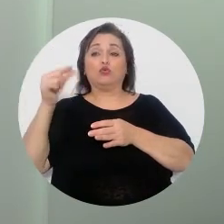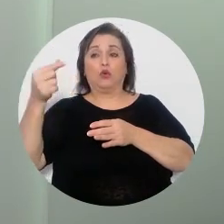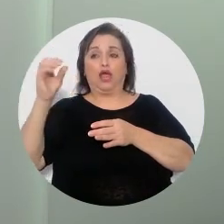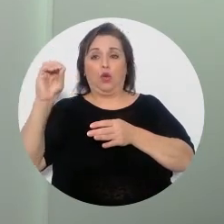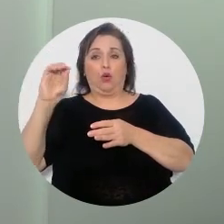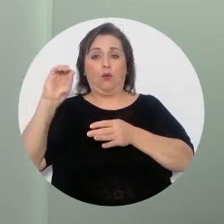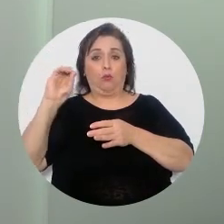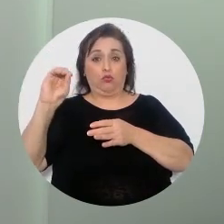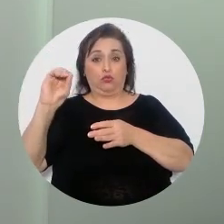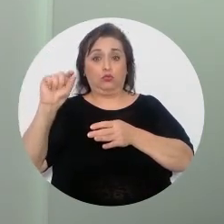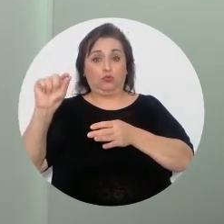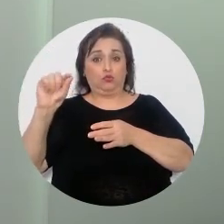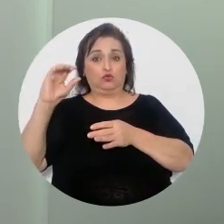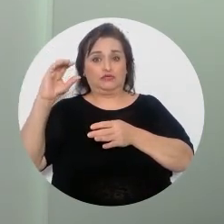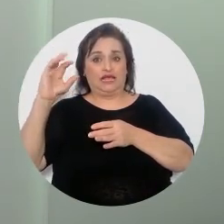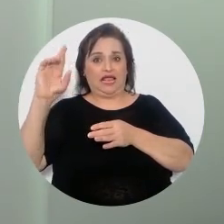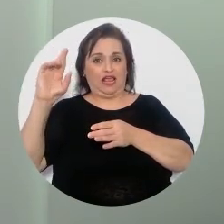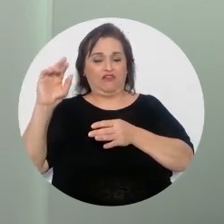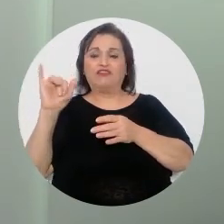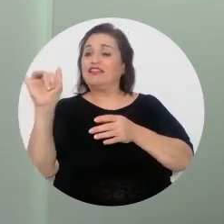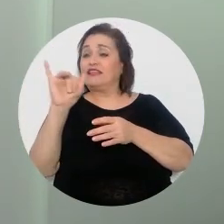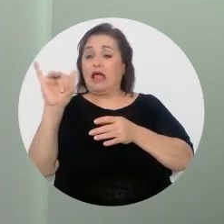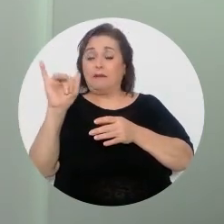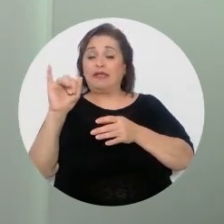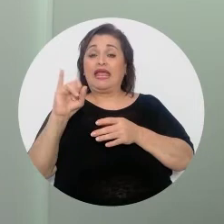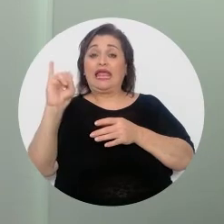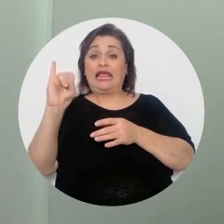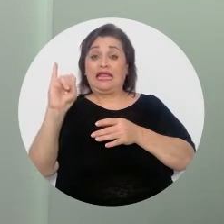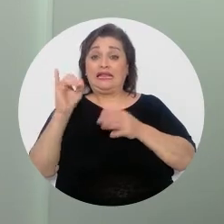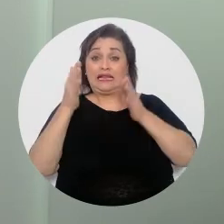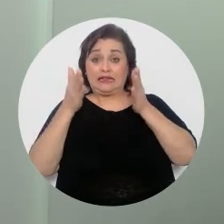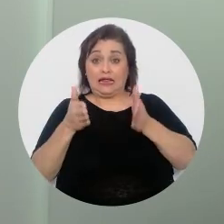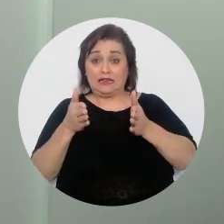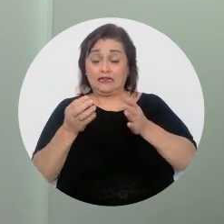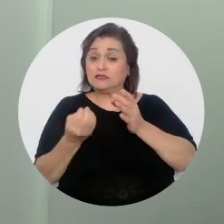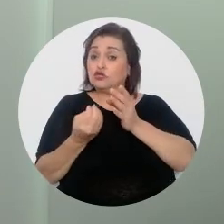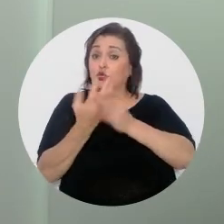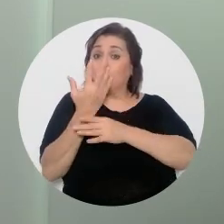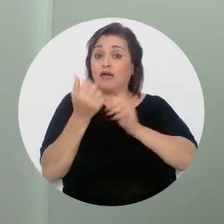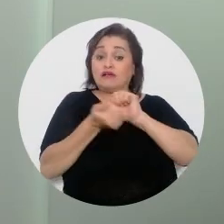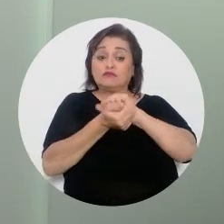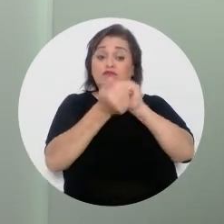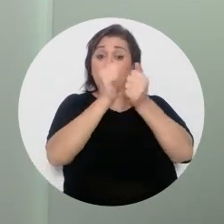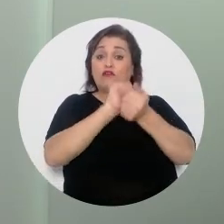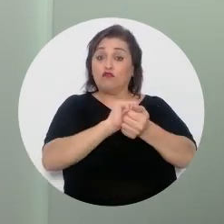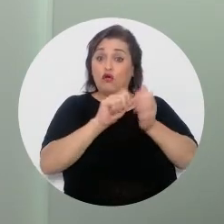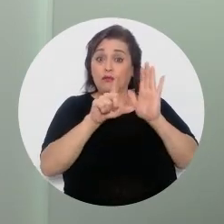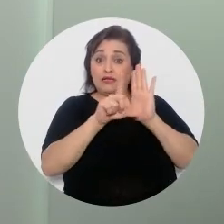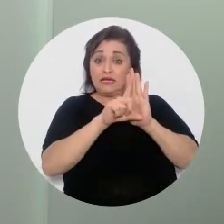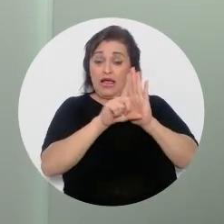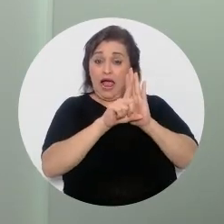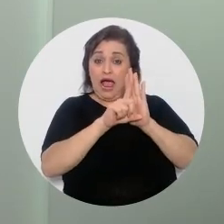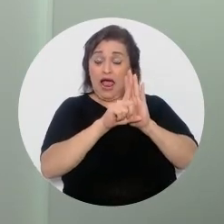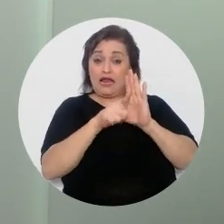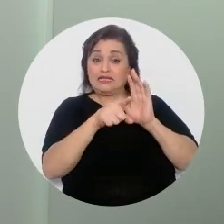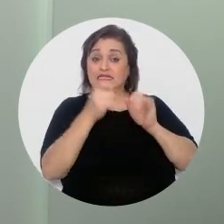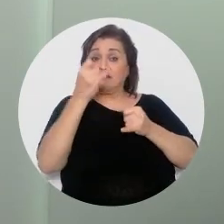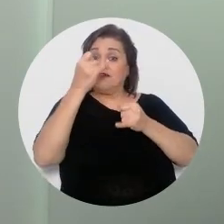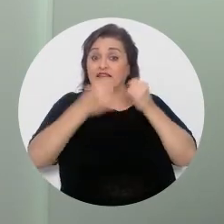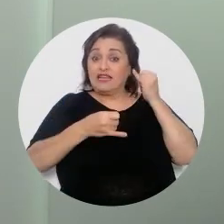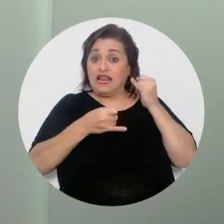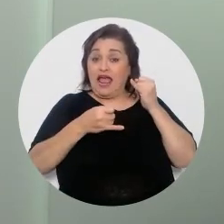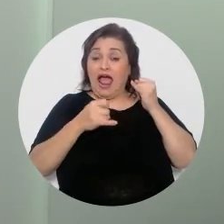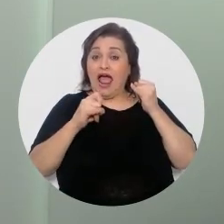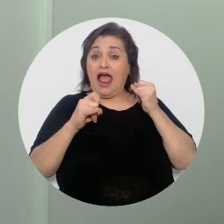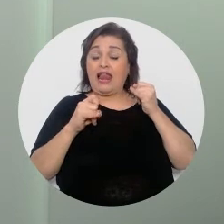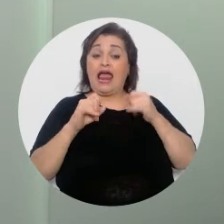www.tse.go.cr. Un cambio importante que se me había ido es que también los intendentes, con las nuevas reformas legales que se dan